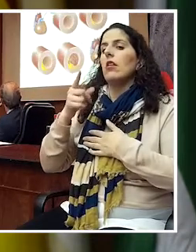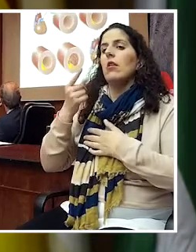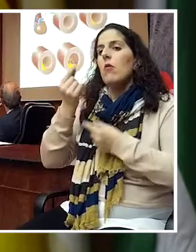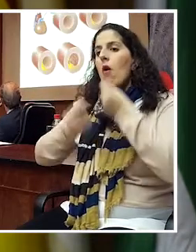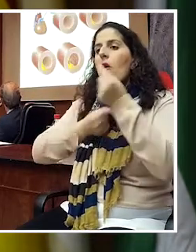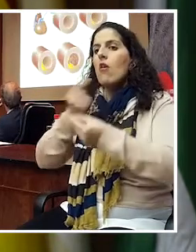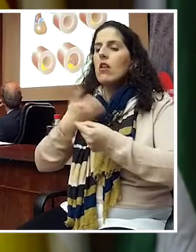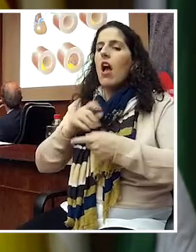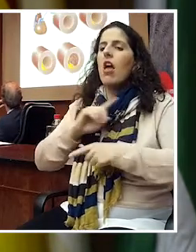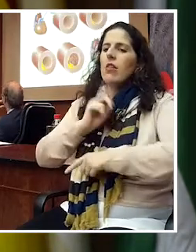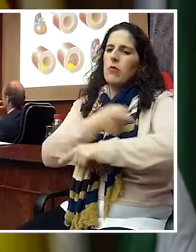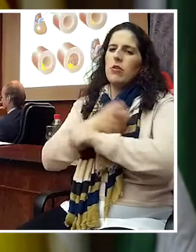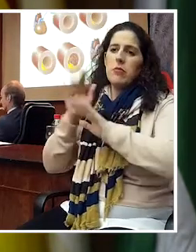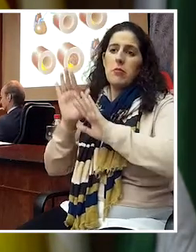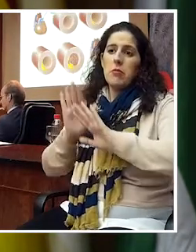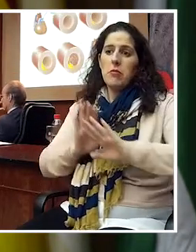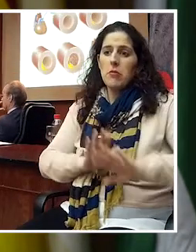actividad como deportista y ya